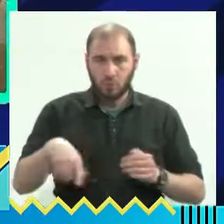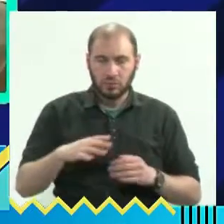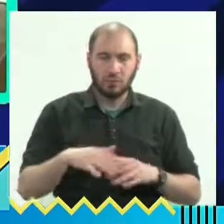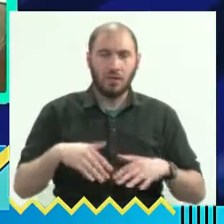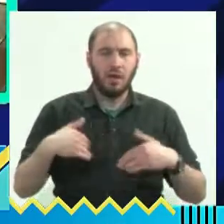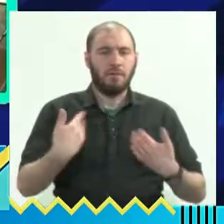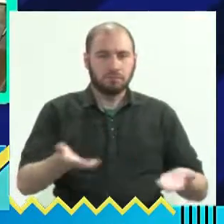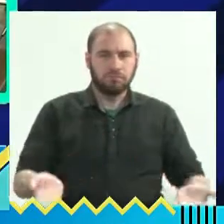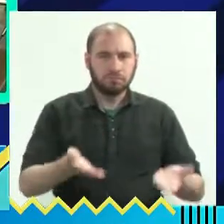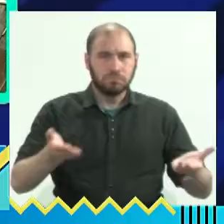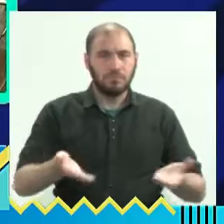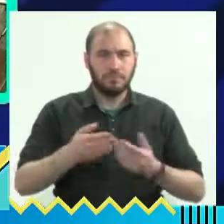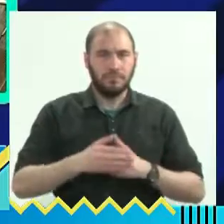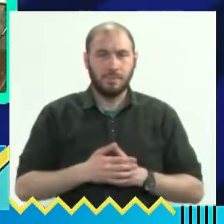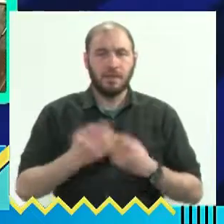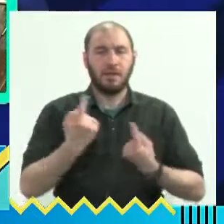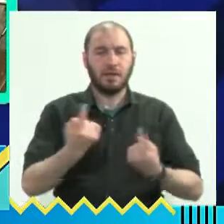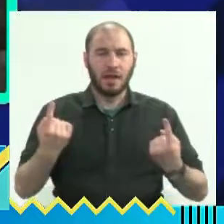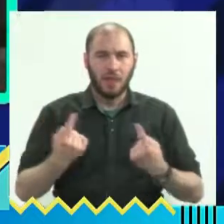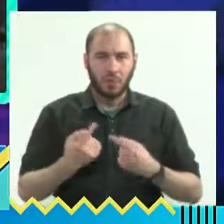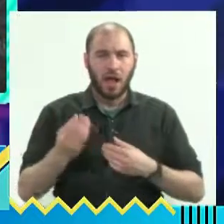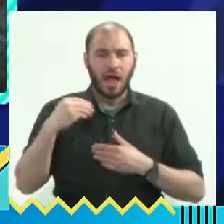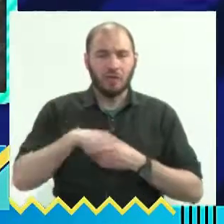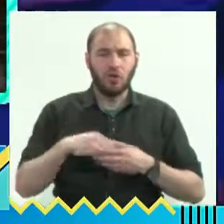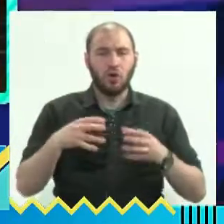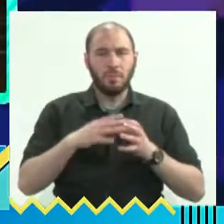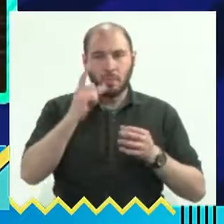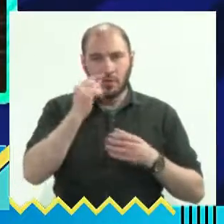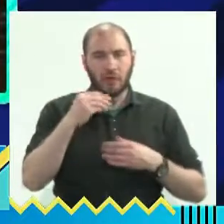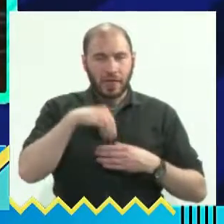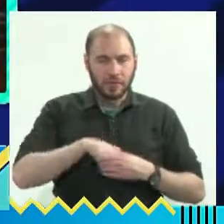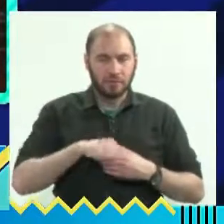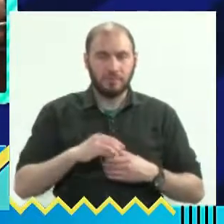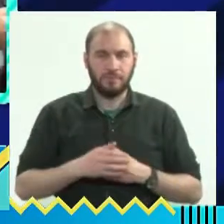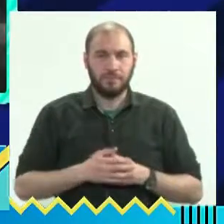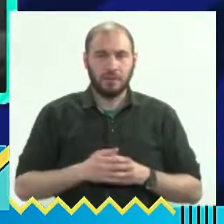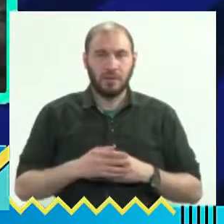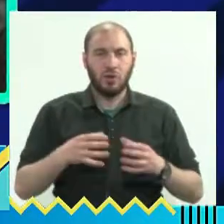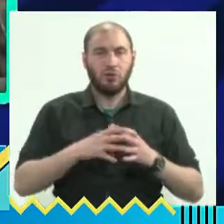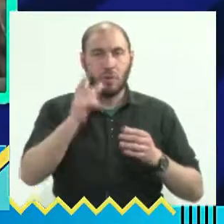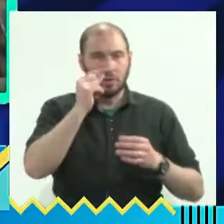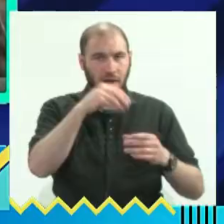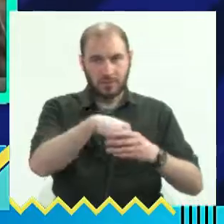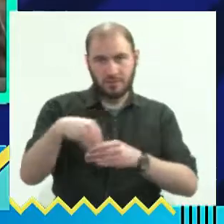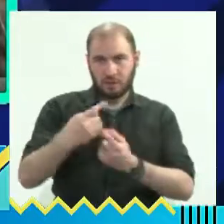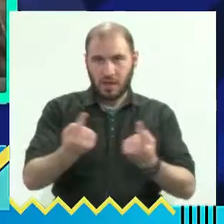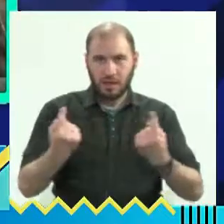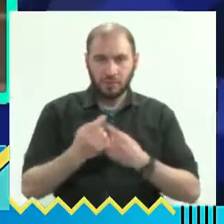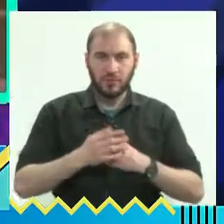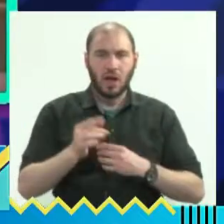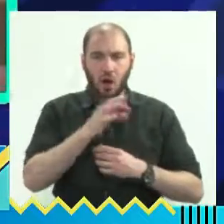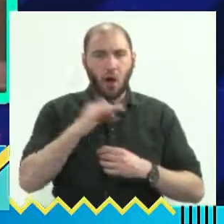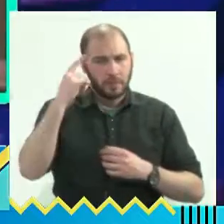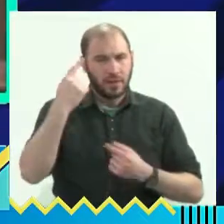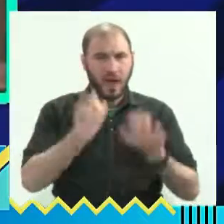militarlo principalmente cada una hacia adentro de sus partidos políticos, con la militancia partidaria, a ver qué